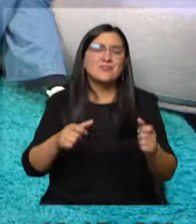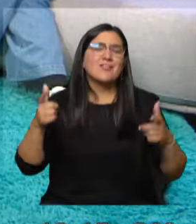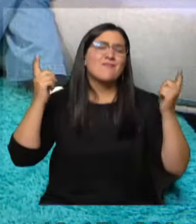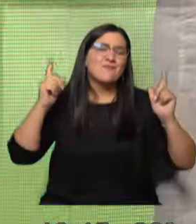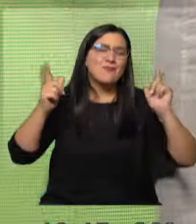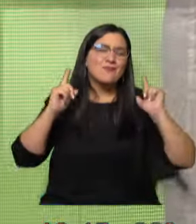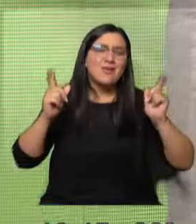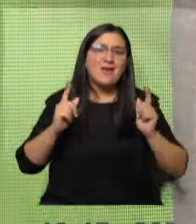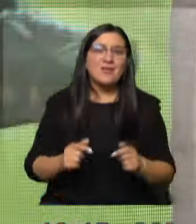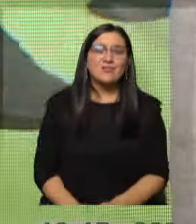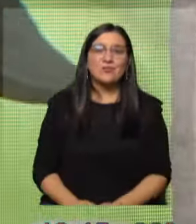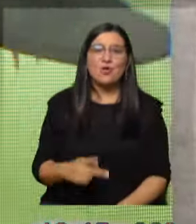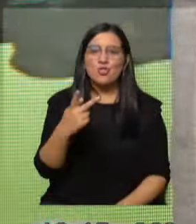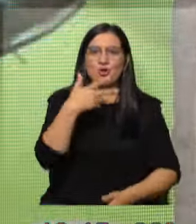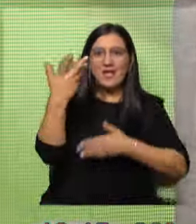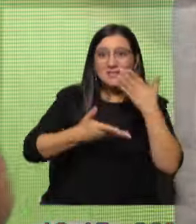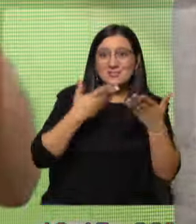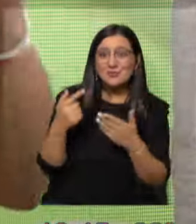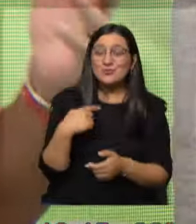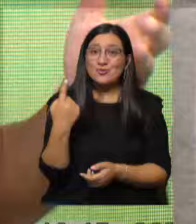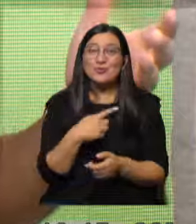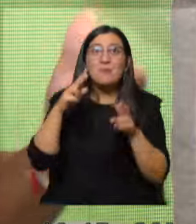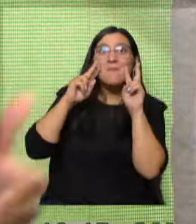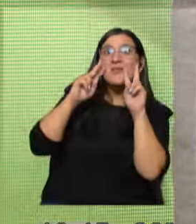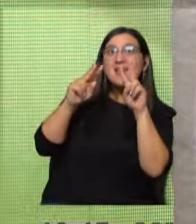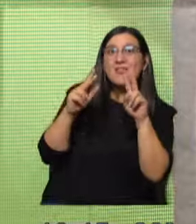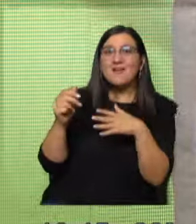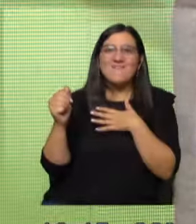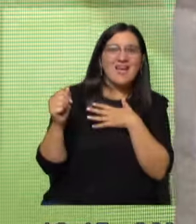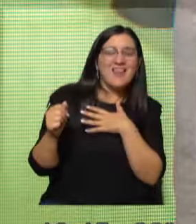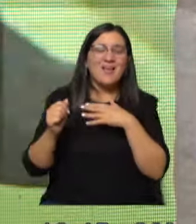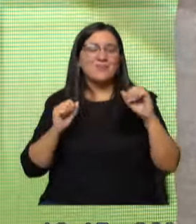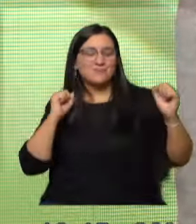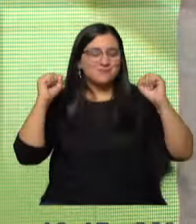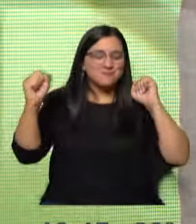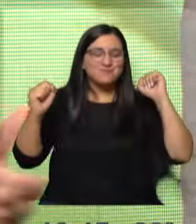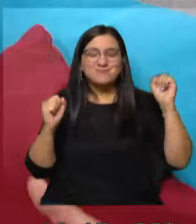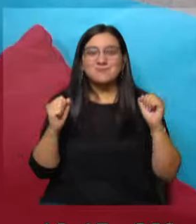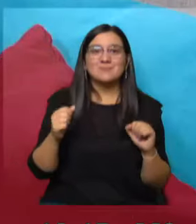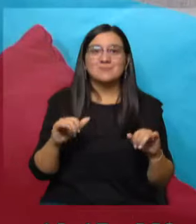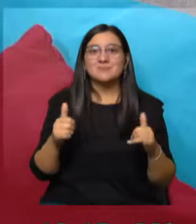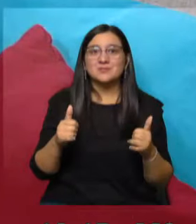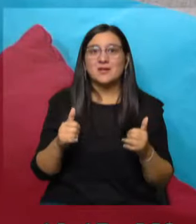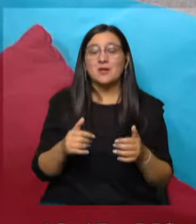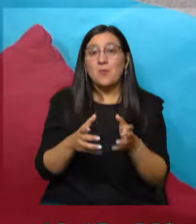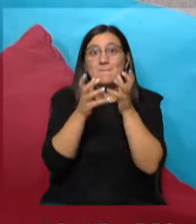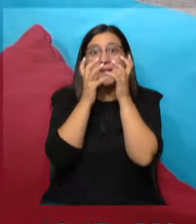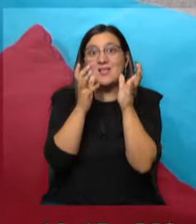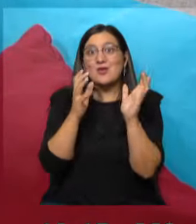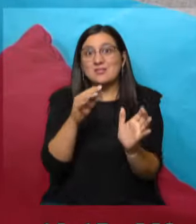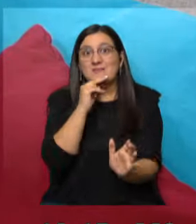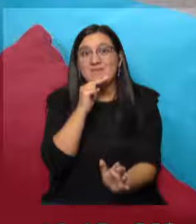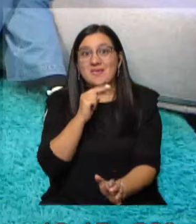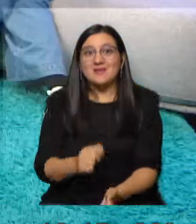fondo. Tiraste dos singles ahí, nosotros con Fito estábamos acá arengando. Ya tenemos, nos entras a ser peligrosa viernes. ¿Cómo les va? Buen